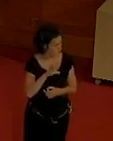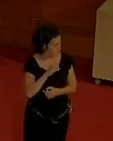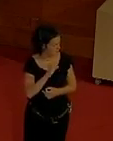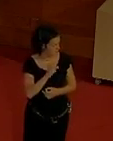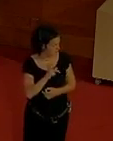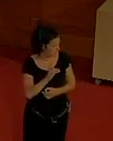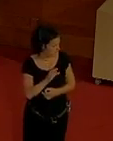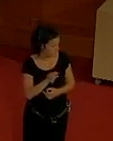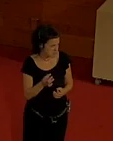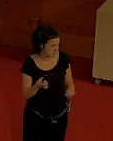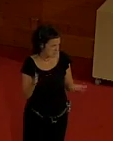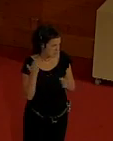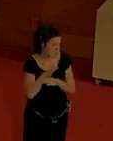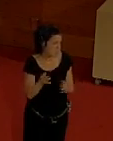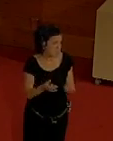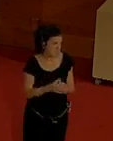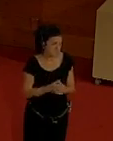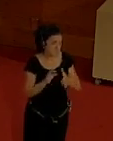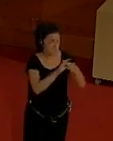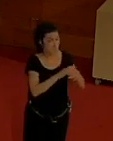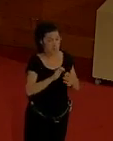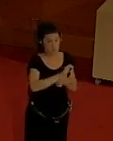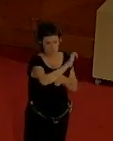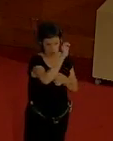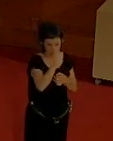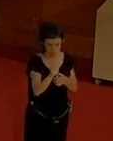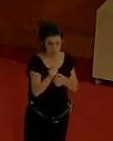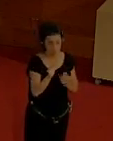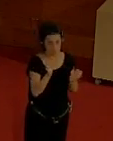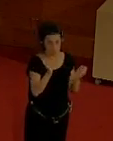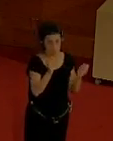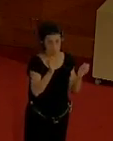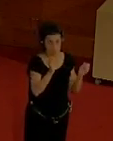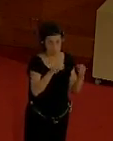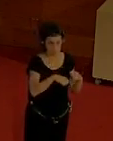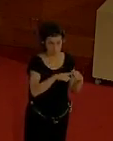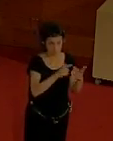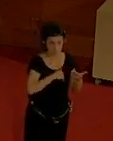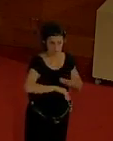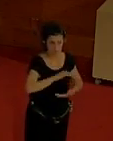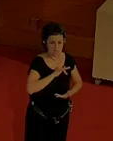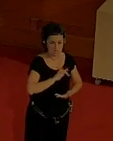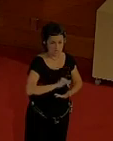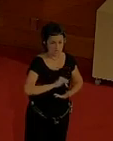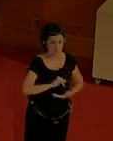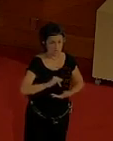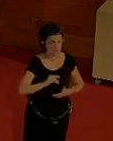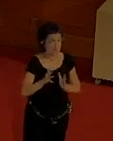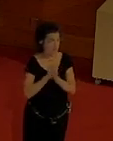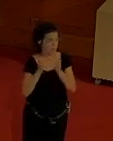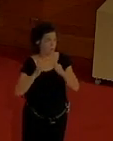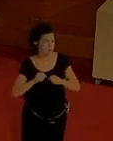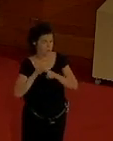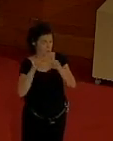sea la Unión Europea con todo lo que tenemos no es capaz todavía de tener una voz única en el concierto internacional